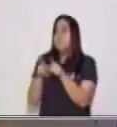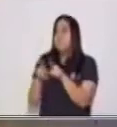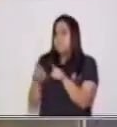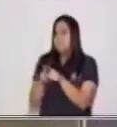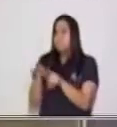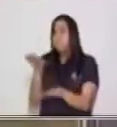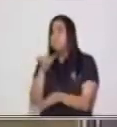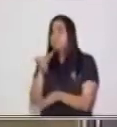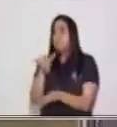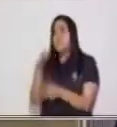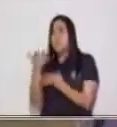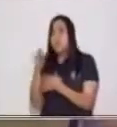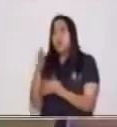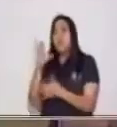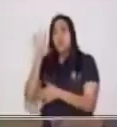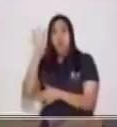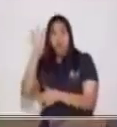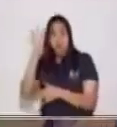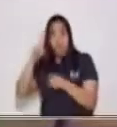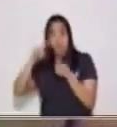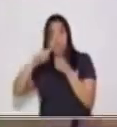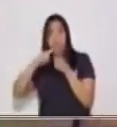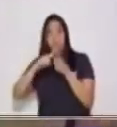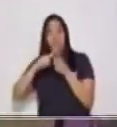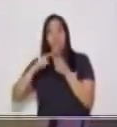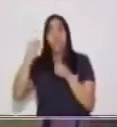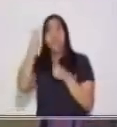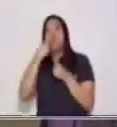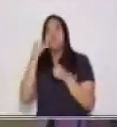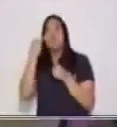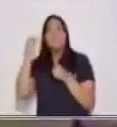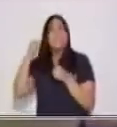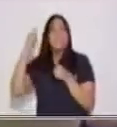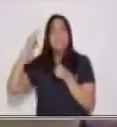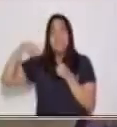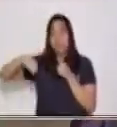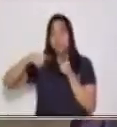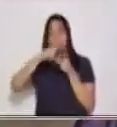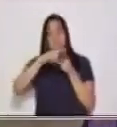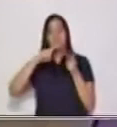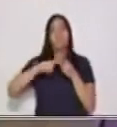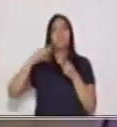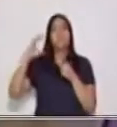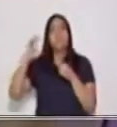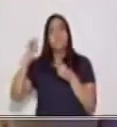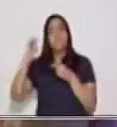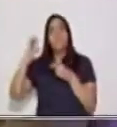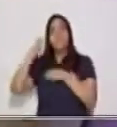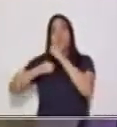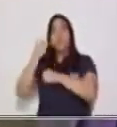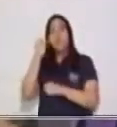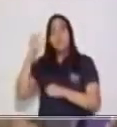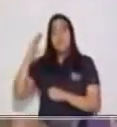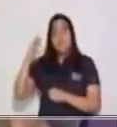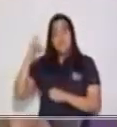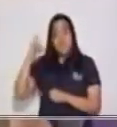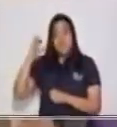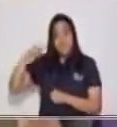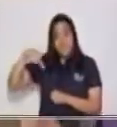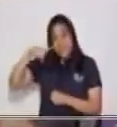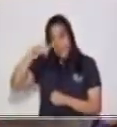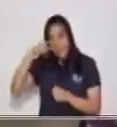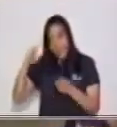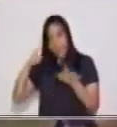Constan de 4 elementos: un signo, un coeficiente, una variable y un